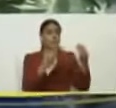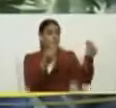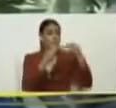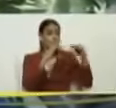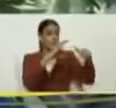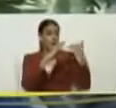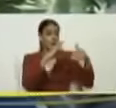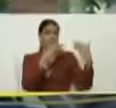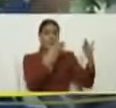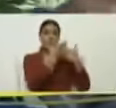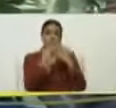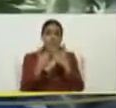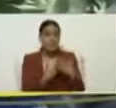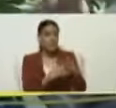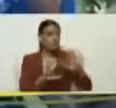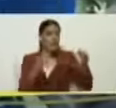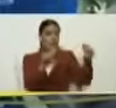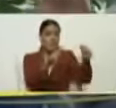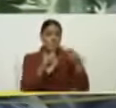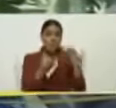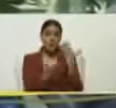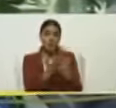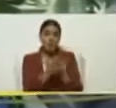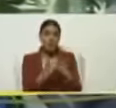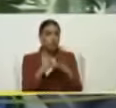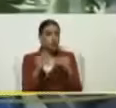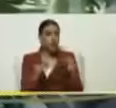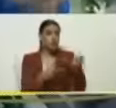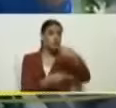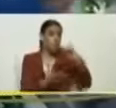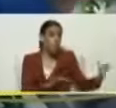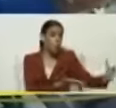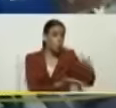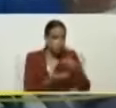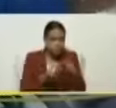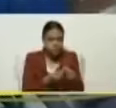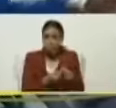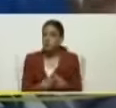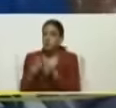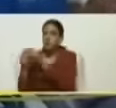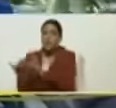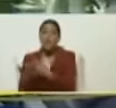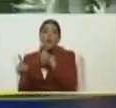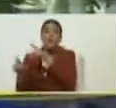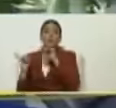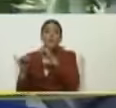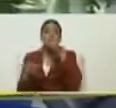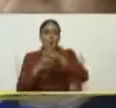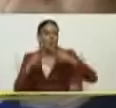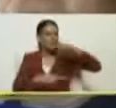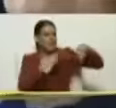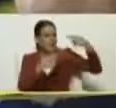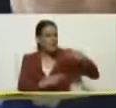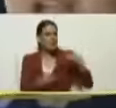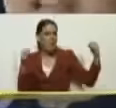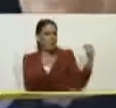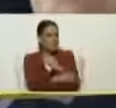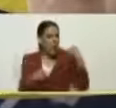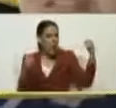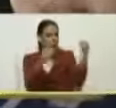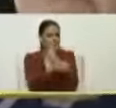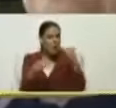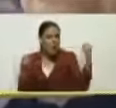que entregarle a usted, y aparte de esos informes, se lo hemos entregado y usted ha empezado a hacer una revolución dentro de la revolución. Vaya